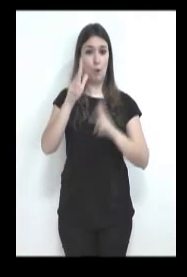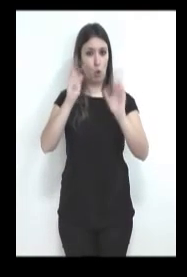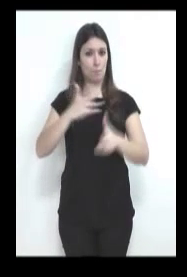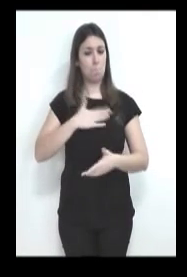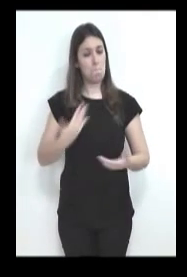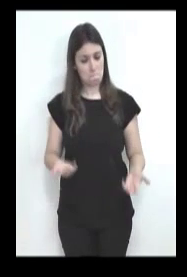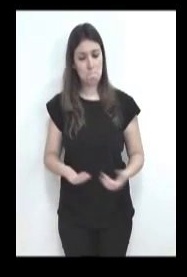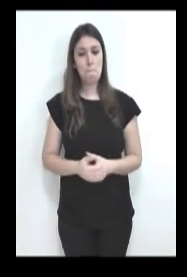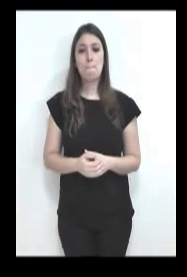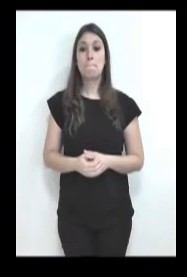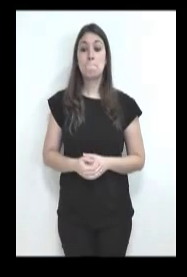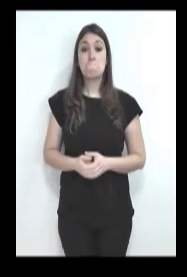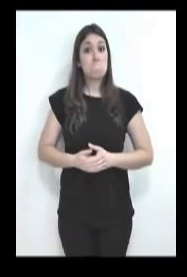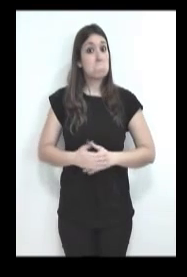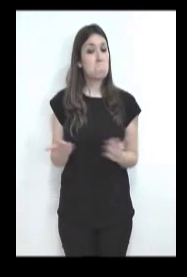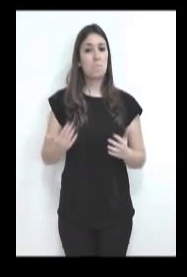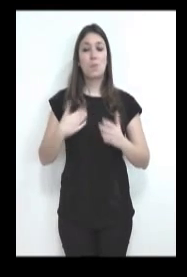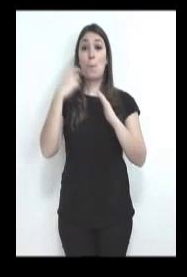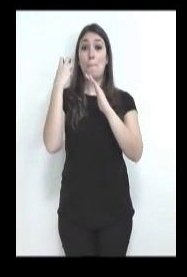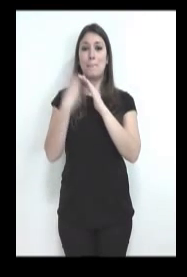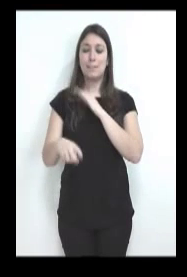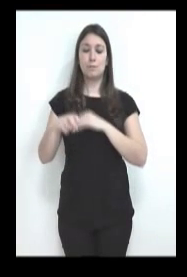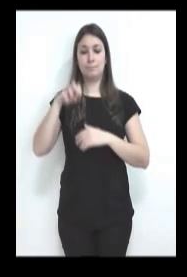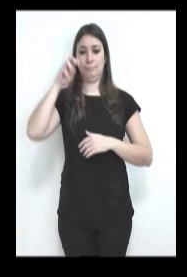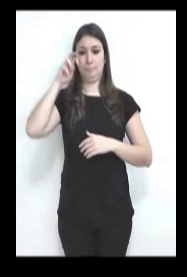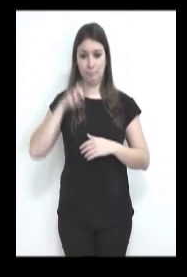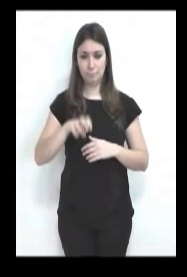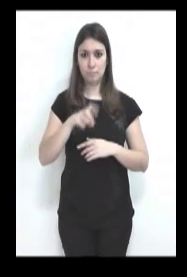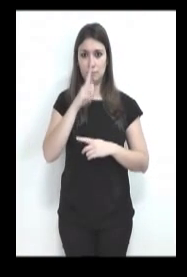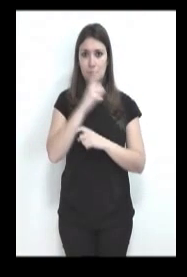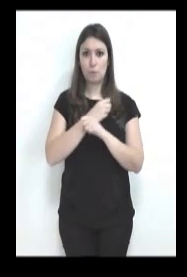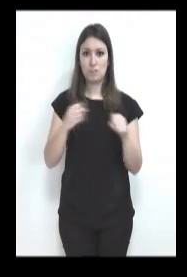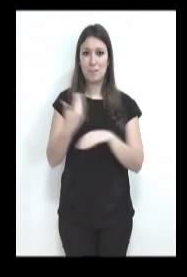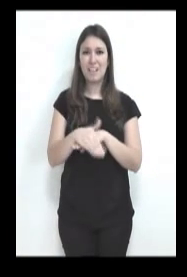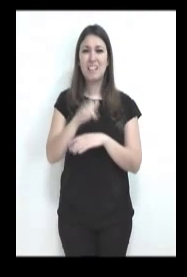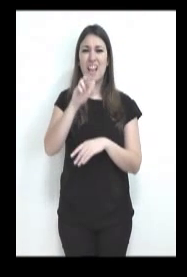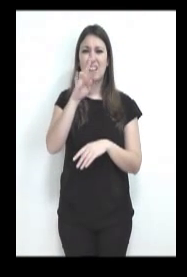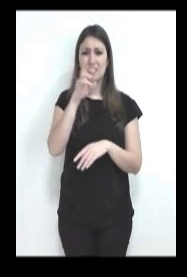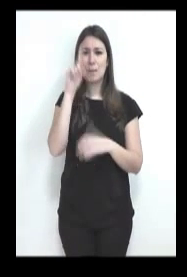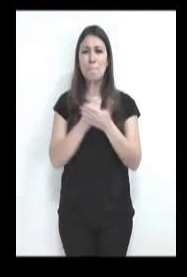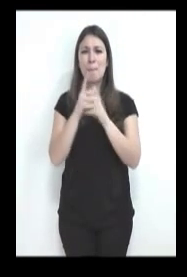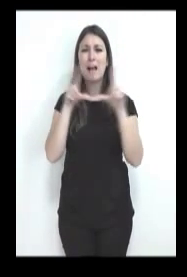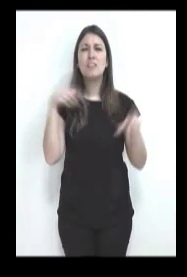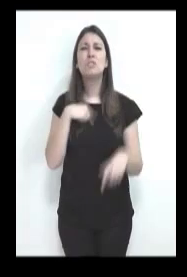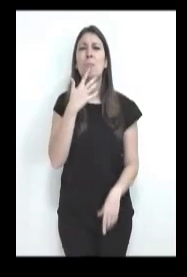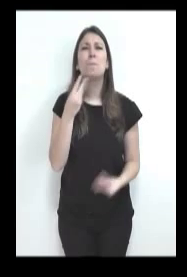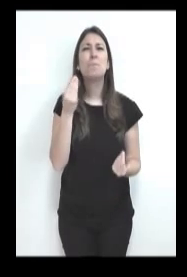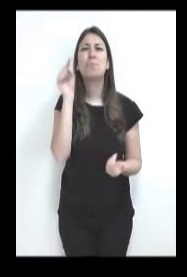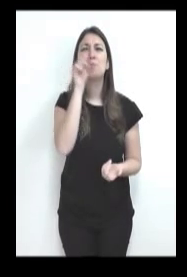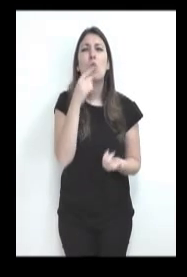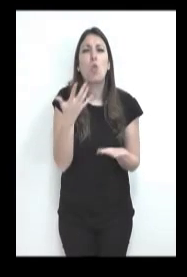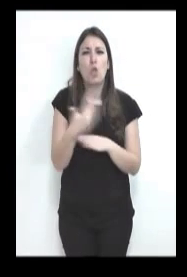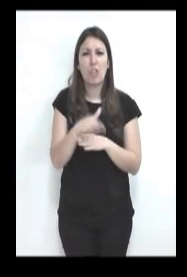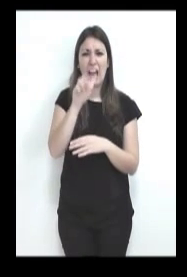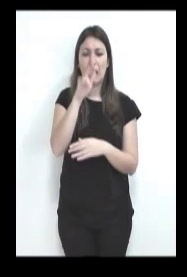hotel. Bueno, pues en el metro me encontré con que era absolutamente imposible encontrar la calle Arte en el mapa. Es